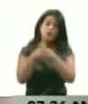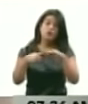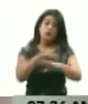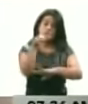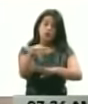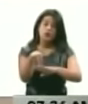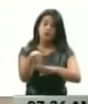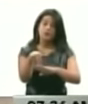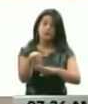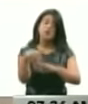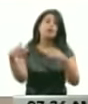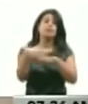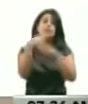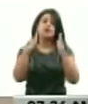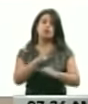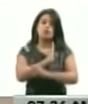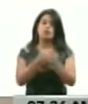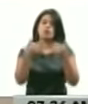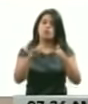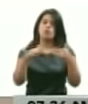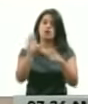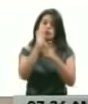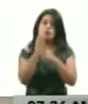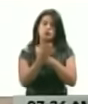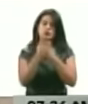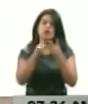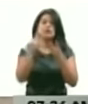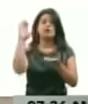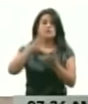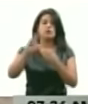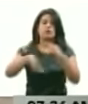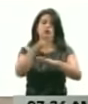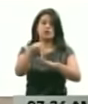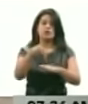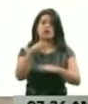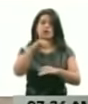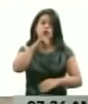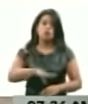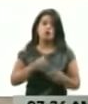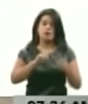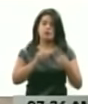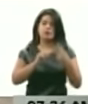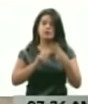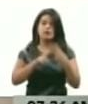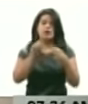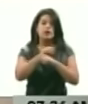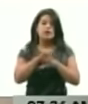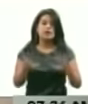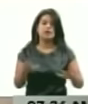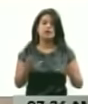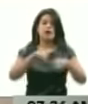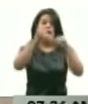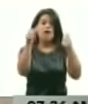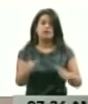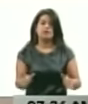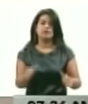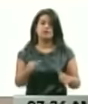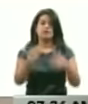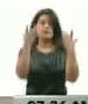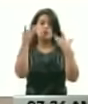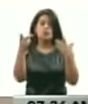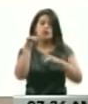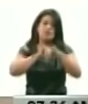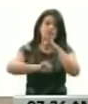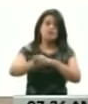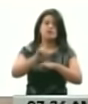Nacional, el Ministerio del Poder Popular para la Cultura, Centro Nacional de Historia, Red de Artistas e Intelectuales en Defensa